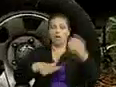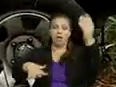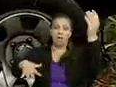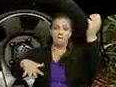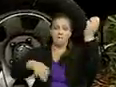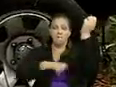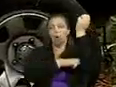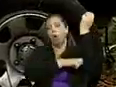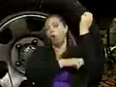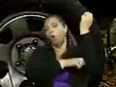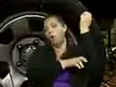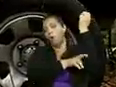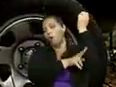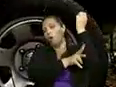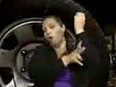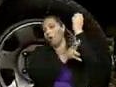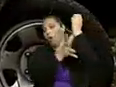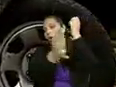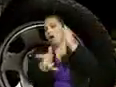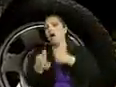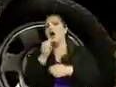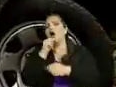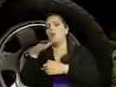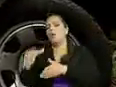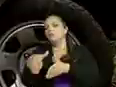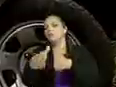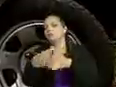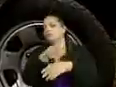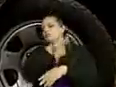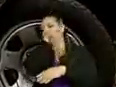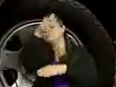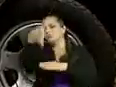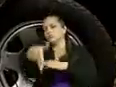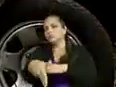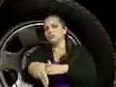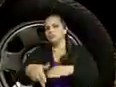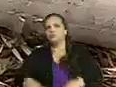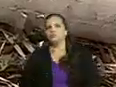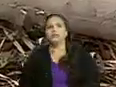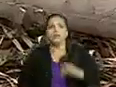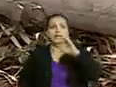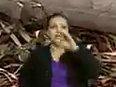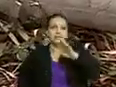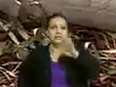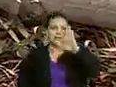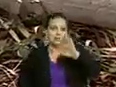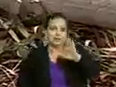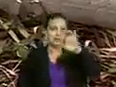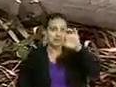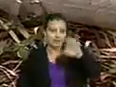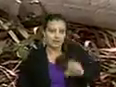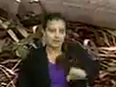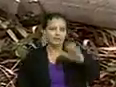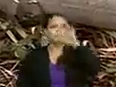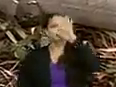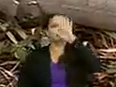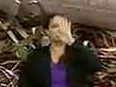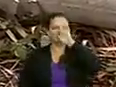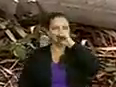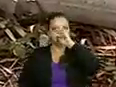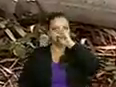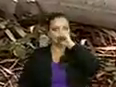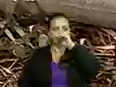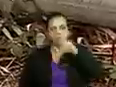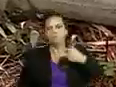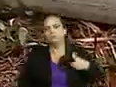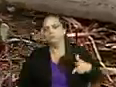se desplazaron unidades de la Comisión de Tránsito, el Guayas precisamente, de Ecuador, y una ambulancia del peaje de